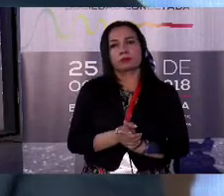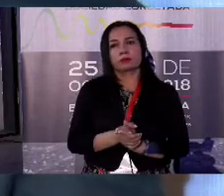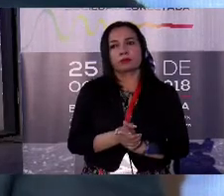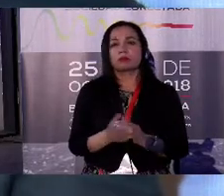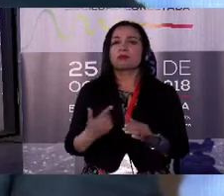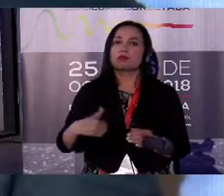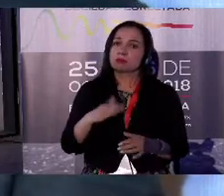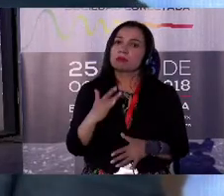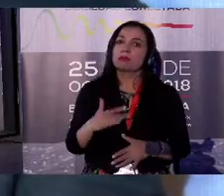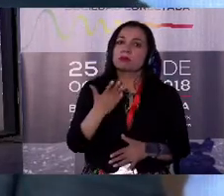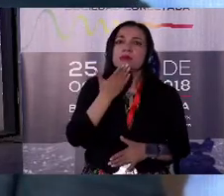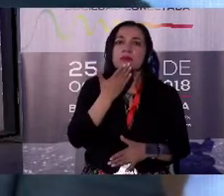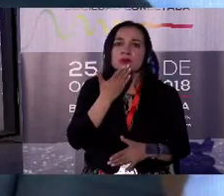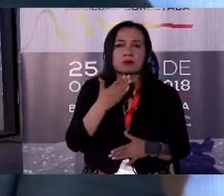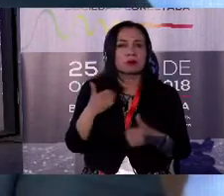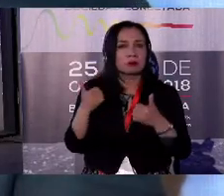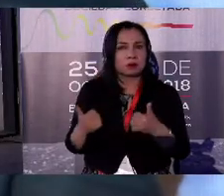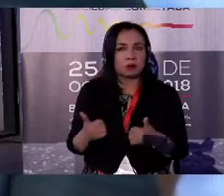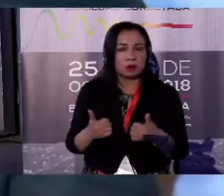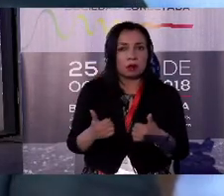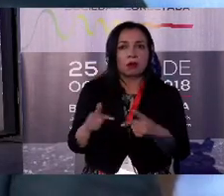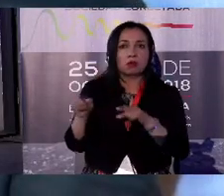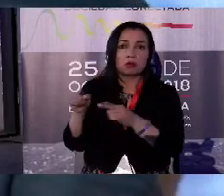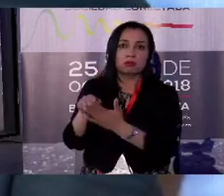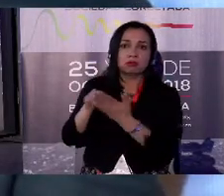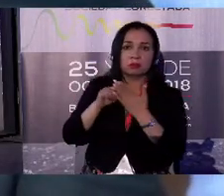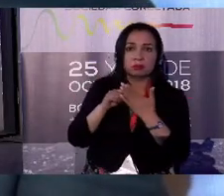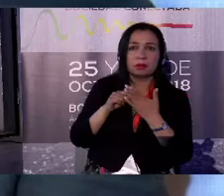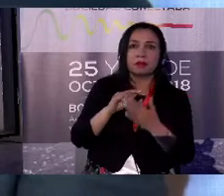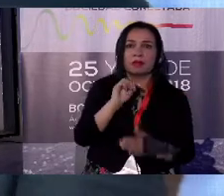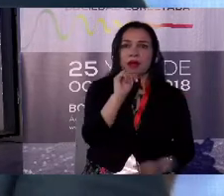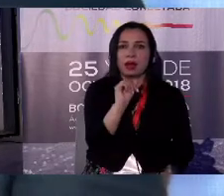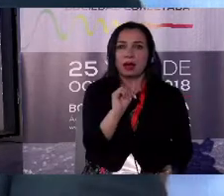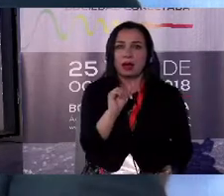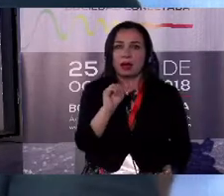nos sentimos cómodos con la posición de AT&T en México.